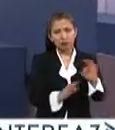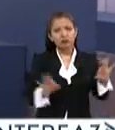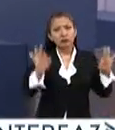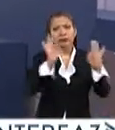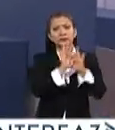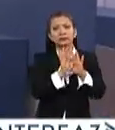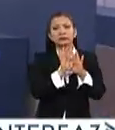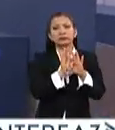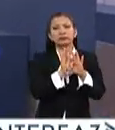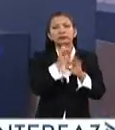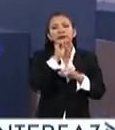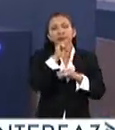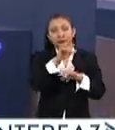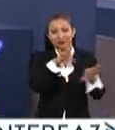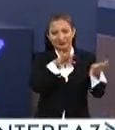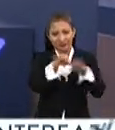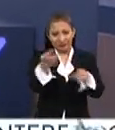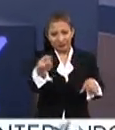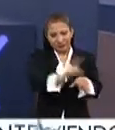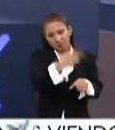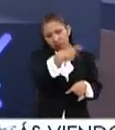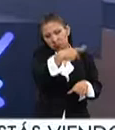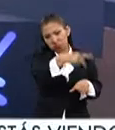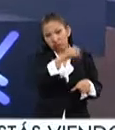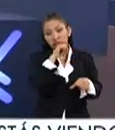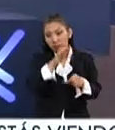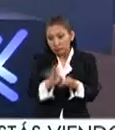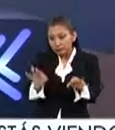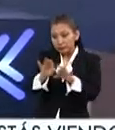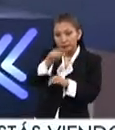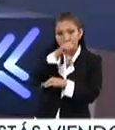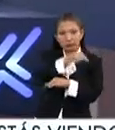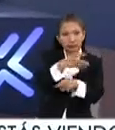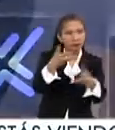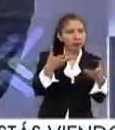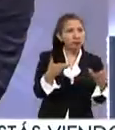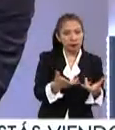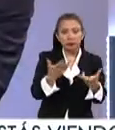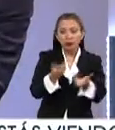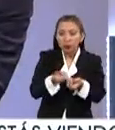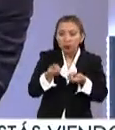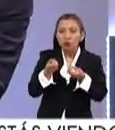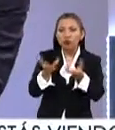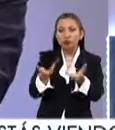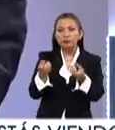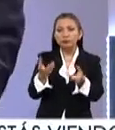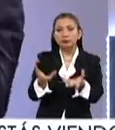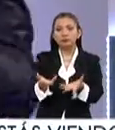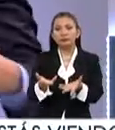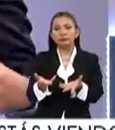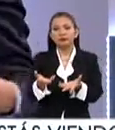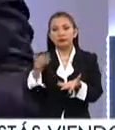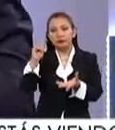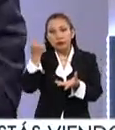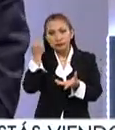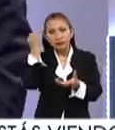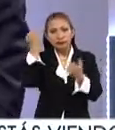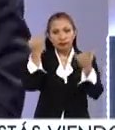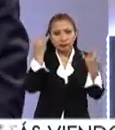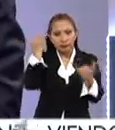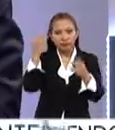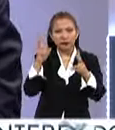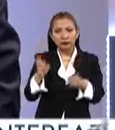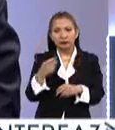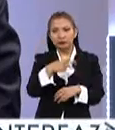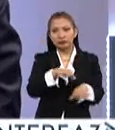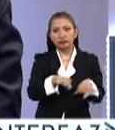porque también, además del trabajo diario que hacen, pues también es importante que ustedes arrojan bastante pues, teoría sobre los